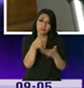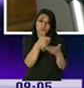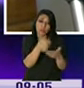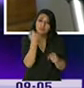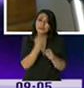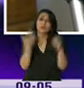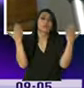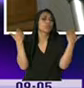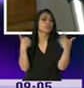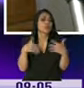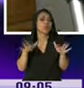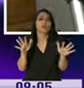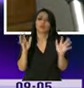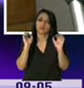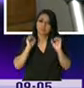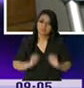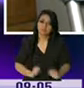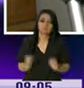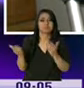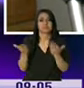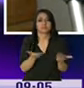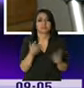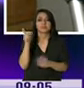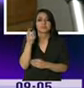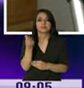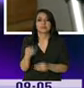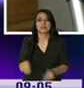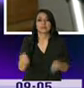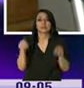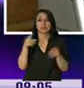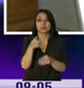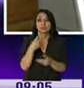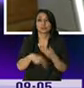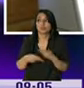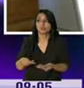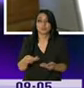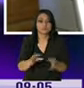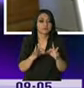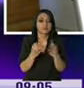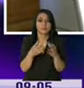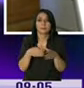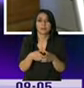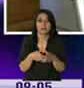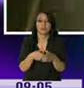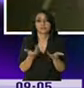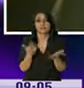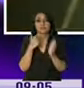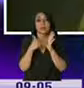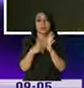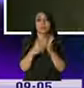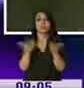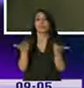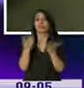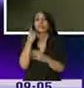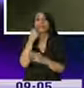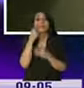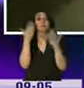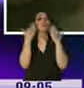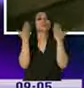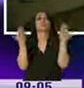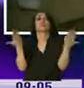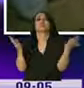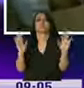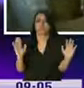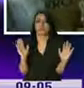sea, será bienvenida. Necesita dinero para solventar a la familia. No quiero pensar dónde está el papá de los niños, nada más, ¿no?